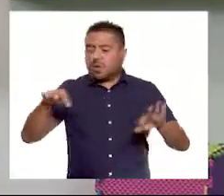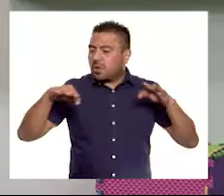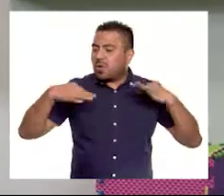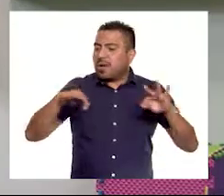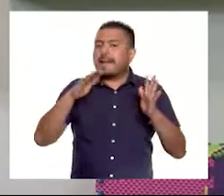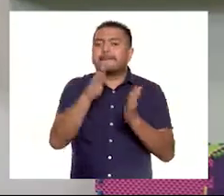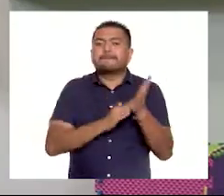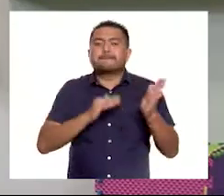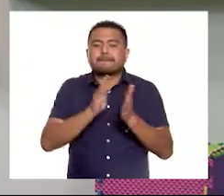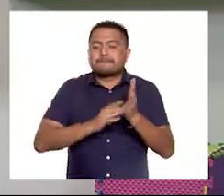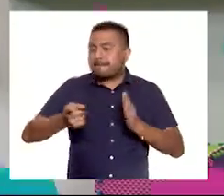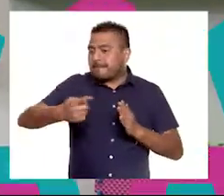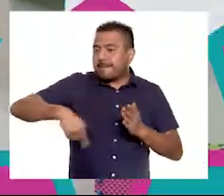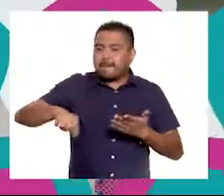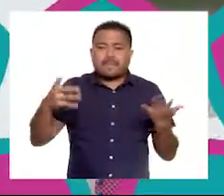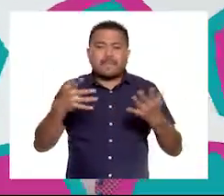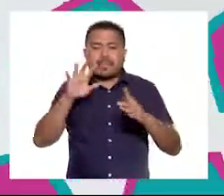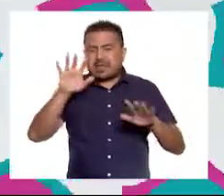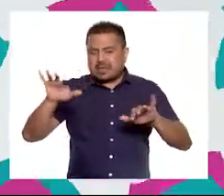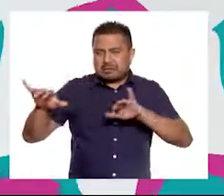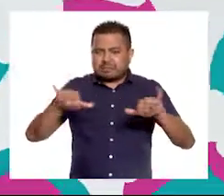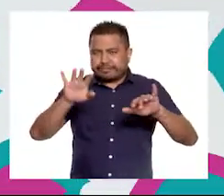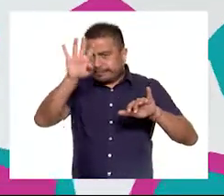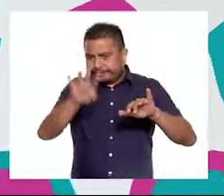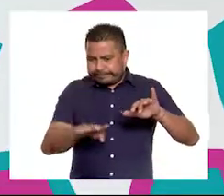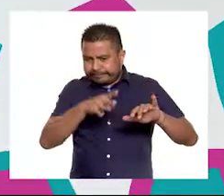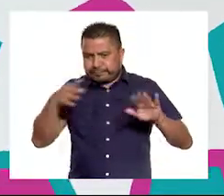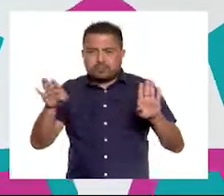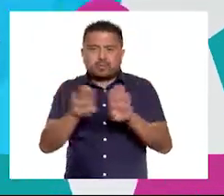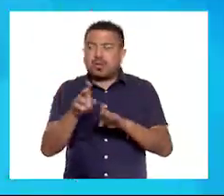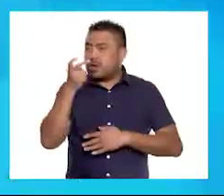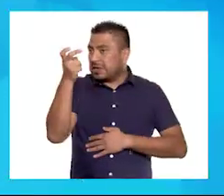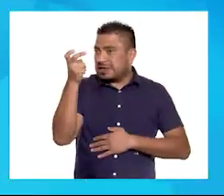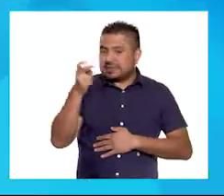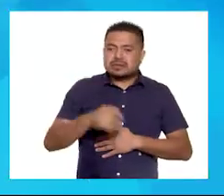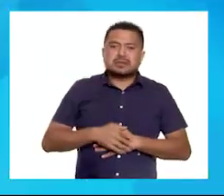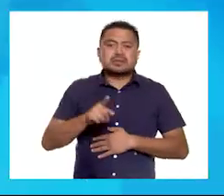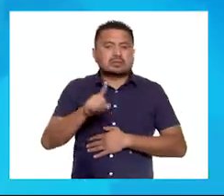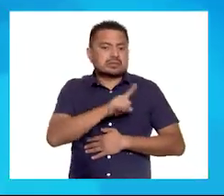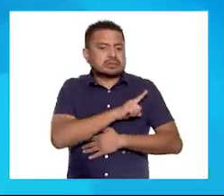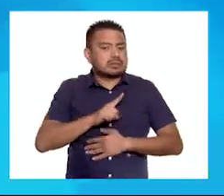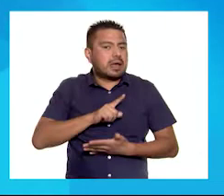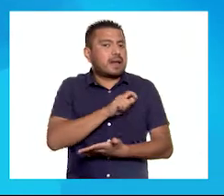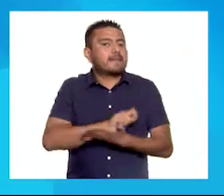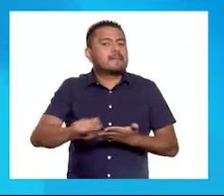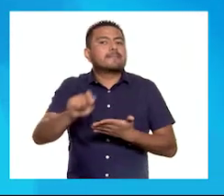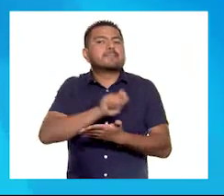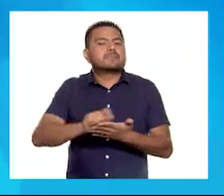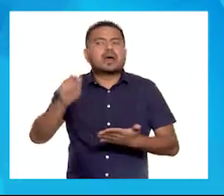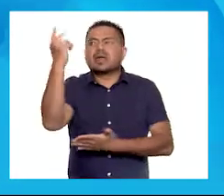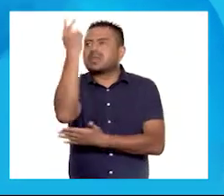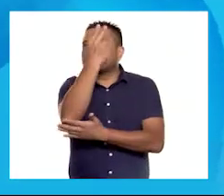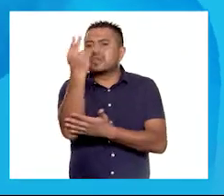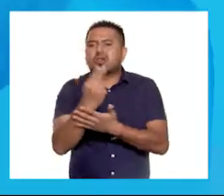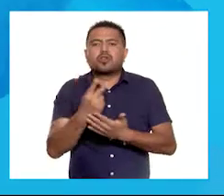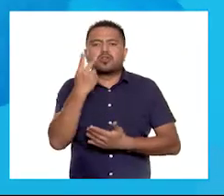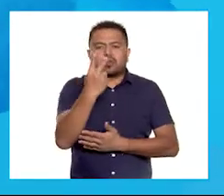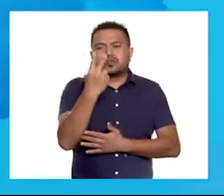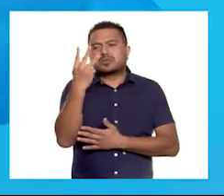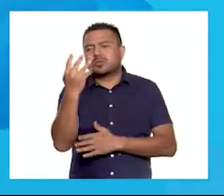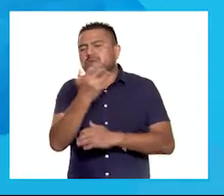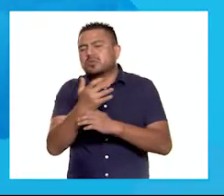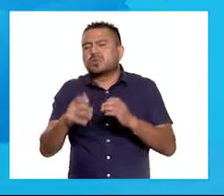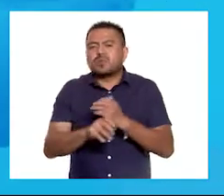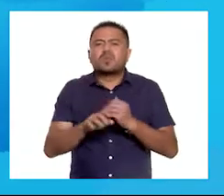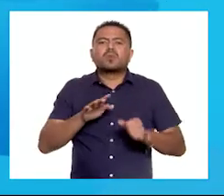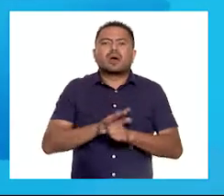hoja de papel hacen una tablita como esta? En esa tablita deberás escribir o dibujar dos o tres